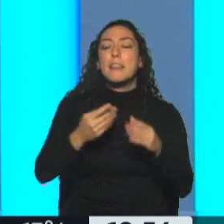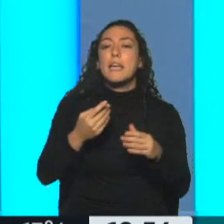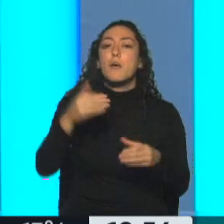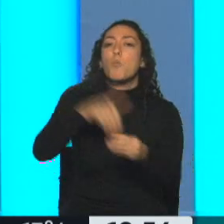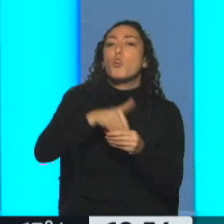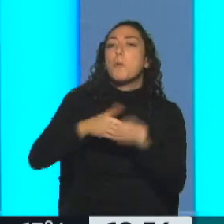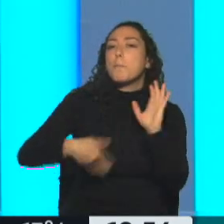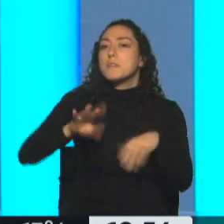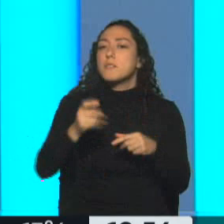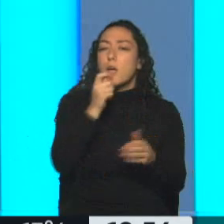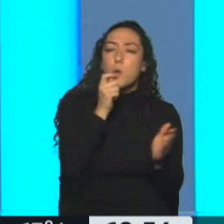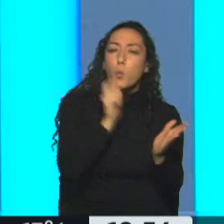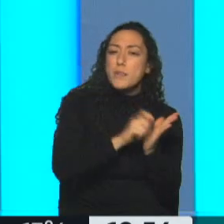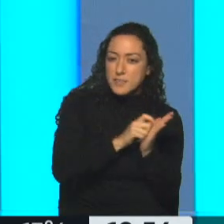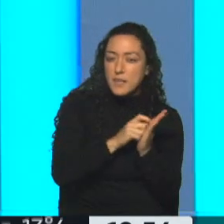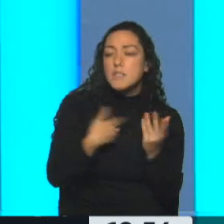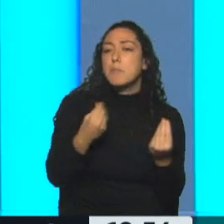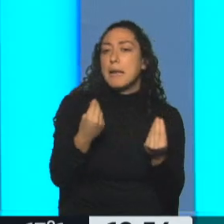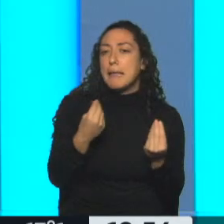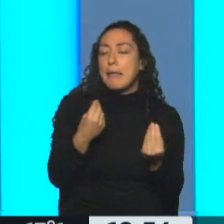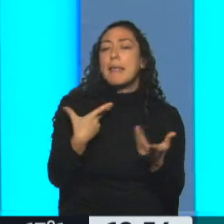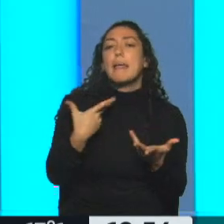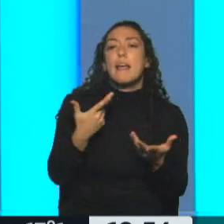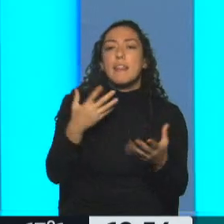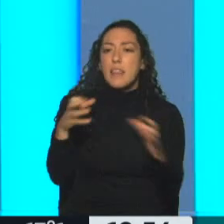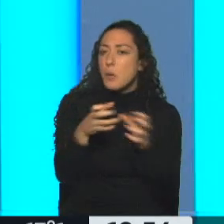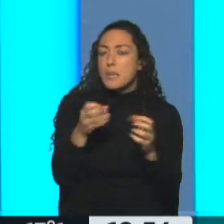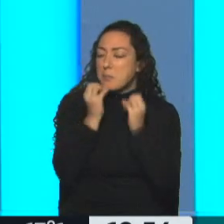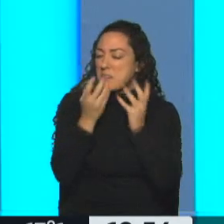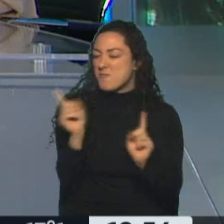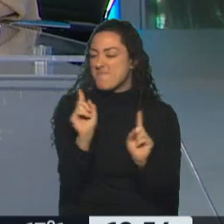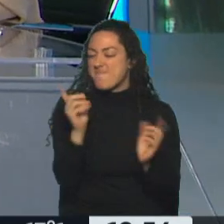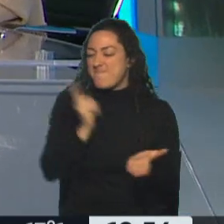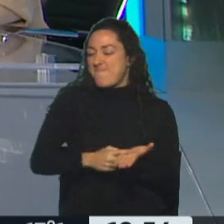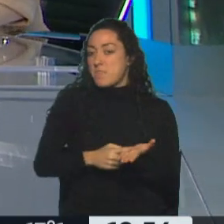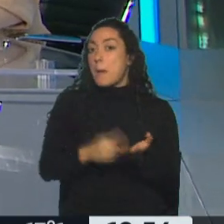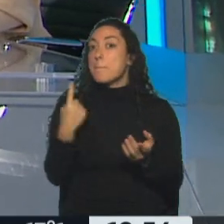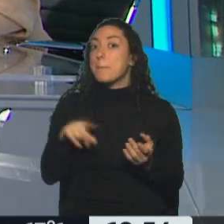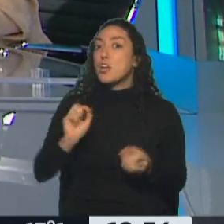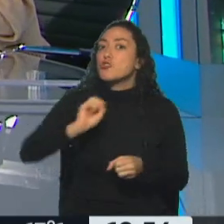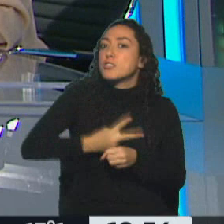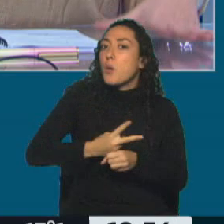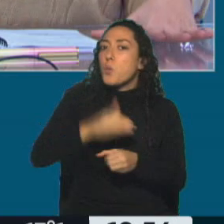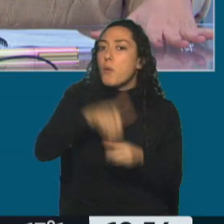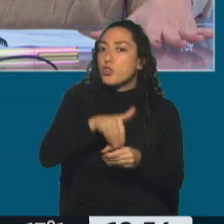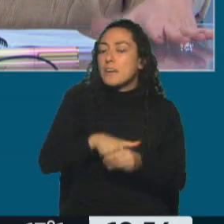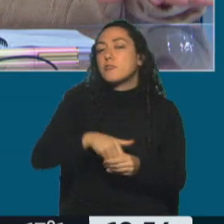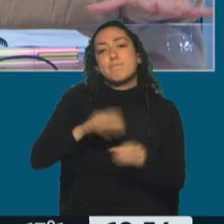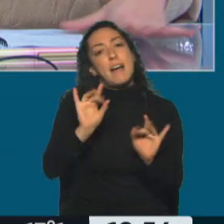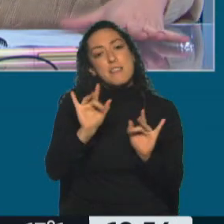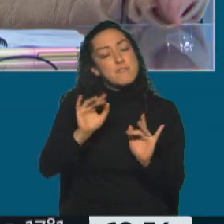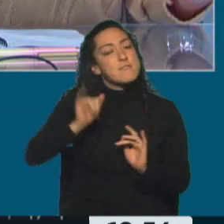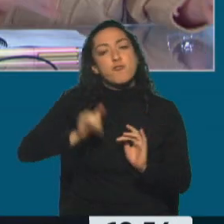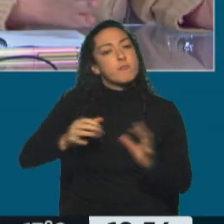la segunda vuelta decide no ir a un debate. Es algo que suele pasar, pero en el balotaje ya es más difícil. Uh-huh. Bueno, en esta ocasión